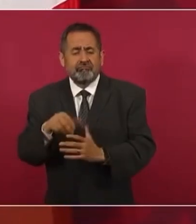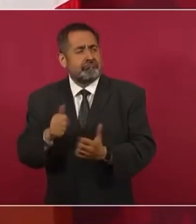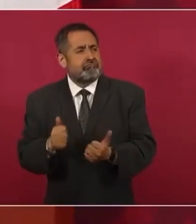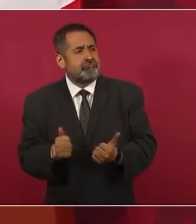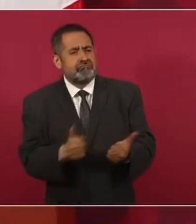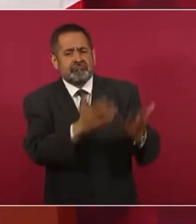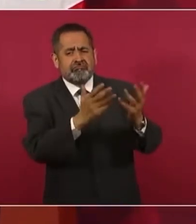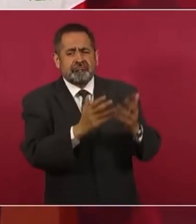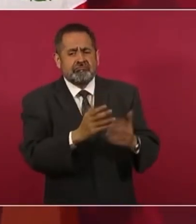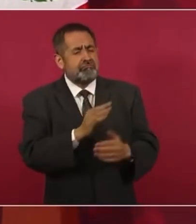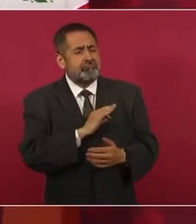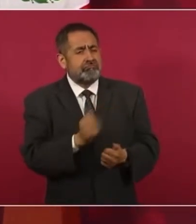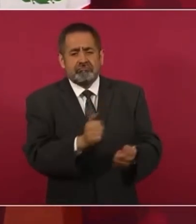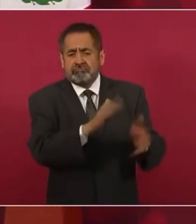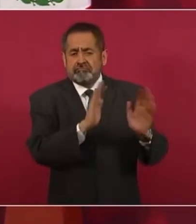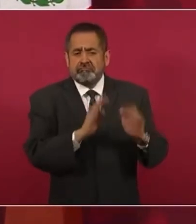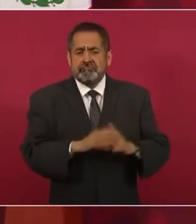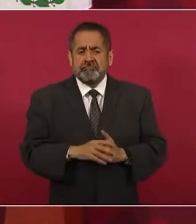se